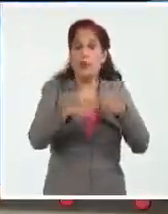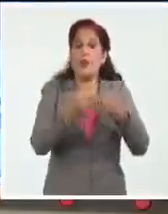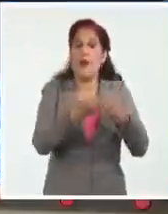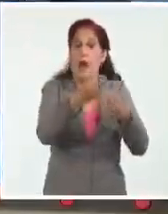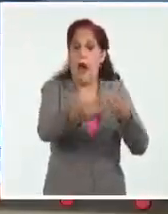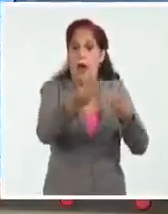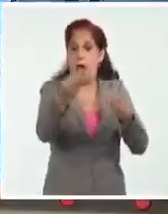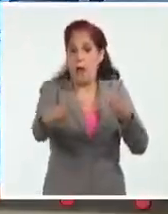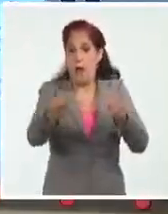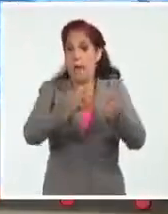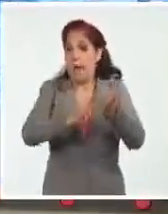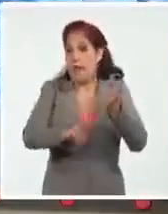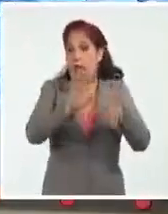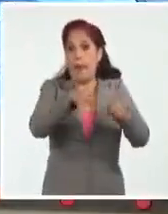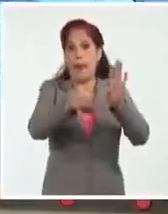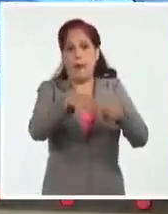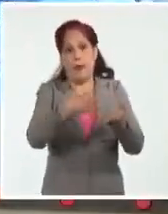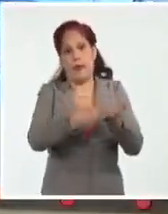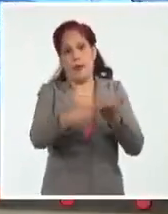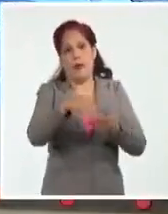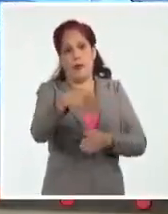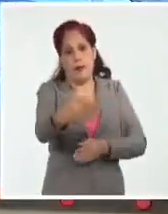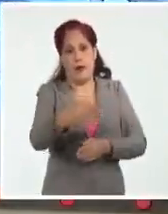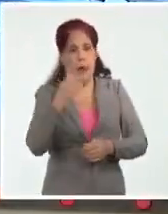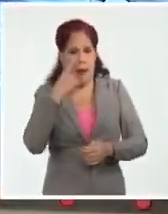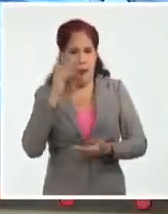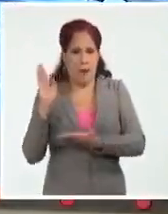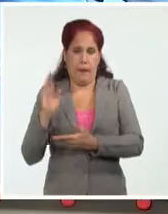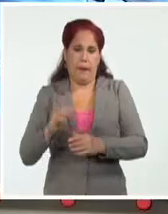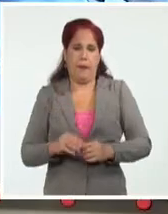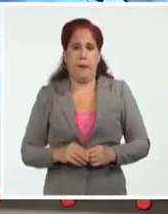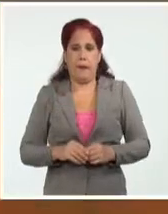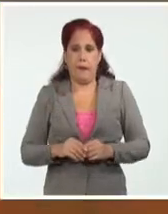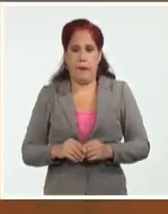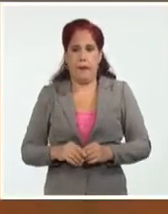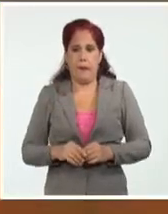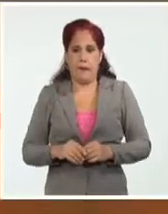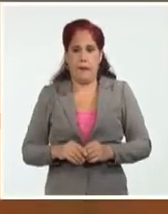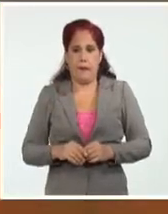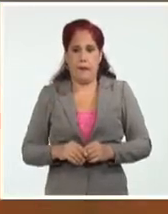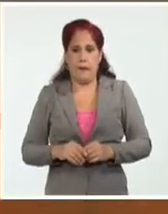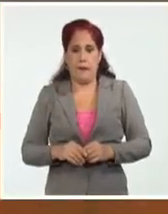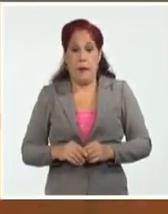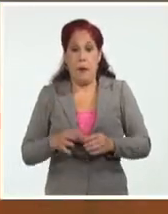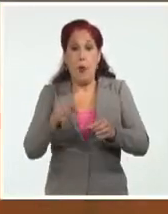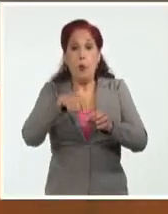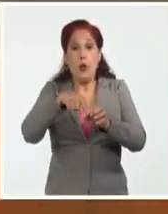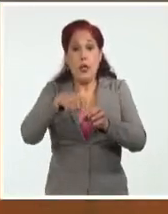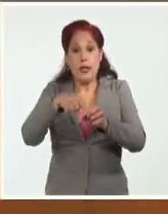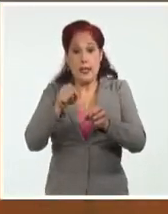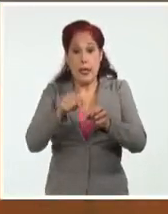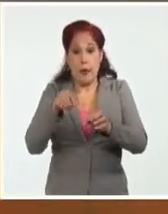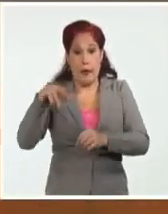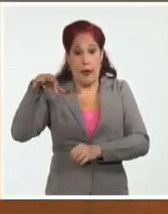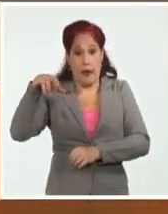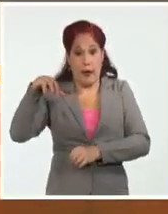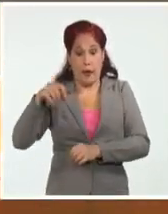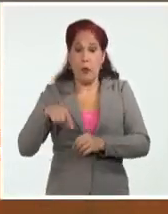en cada territorio en los próximos días. Vamos a escuchar sus palabras. Bueno, el municipio cabecera de Pinar del